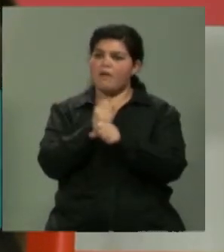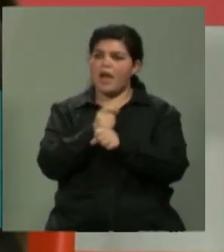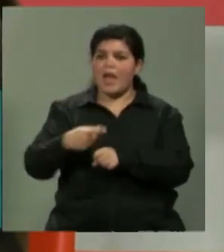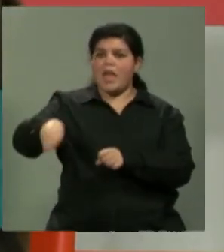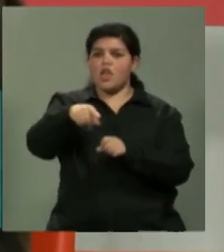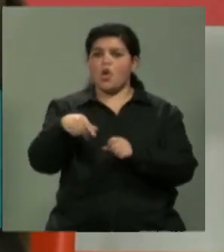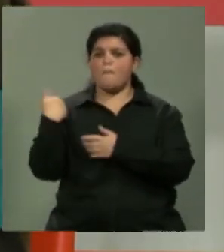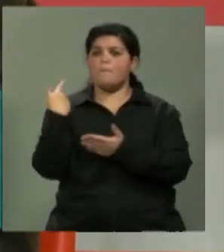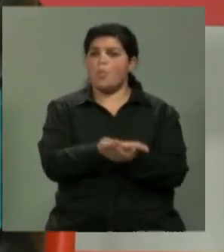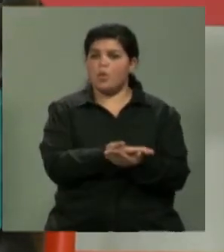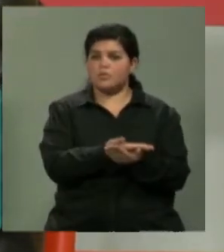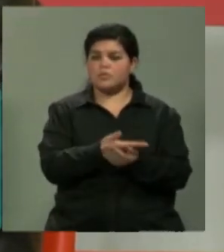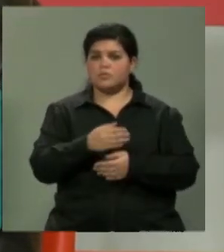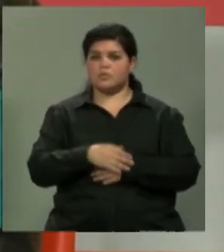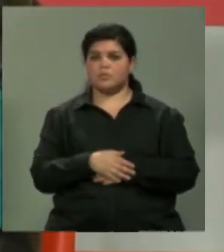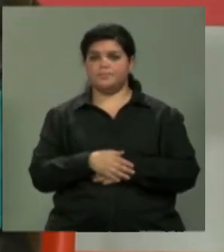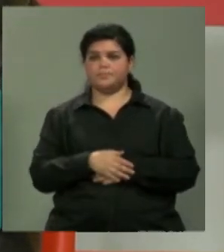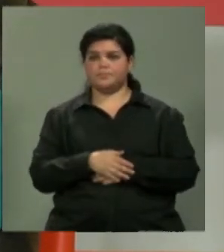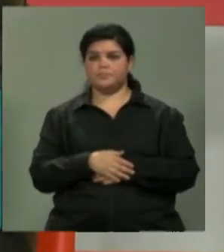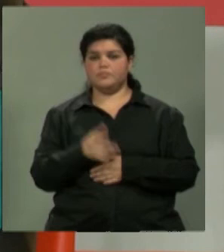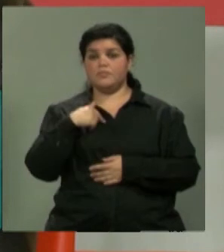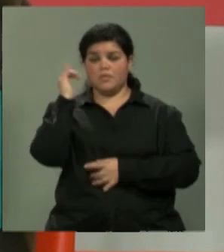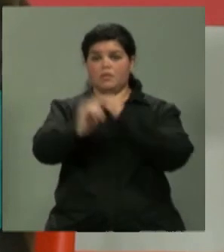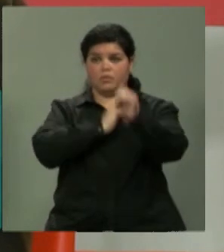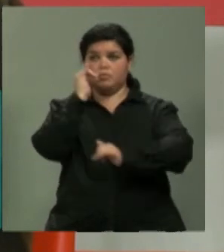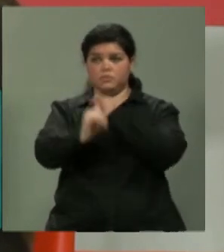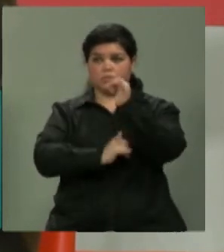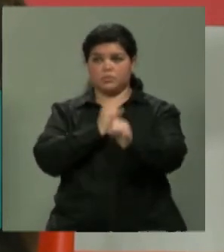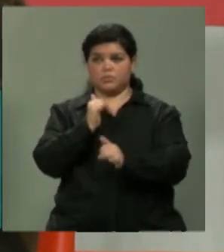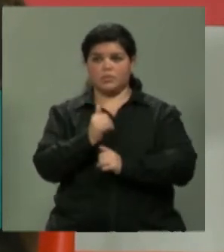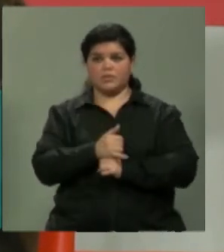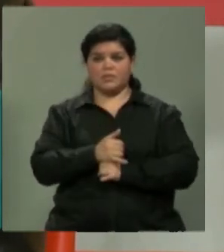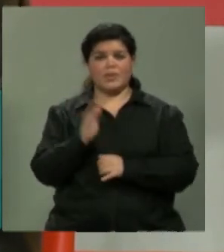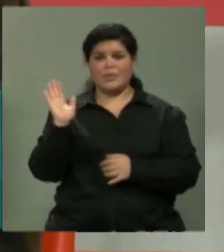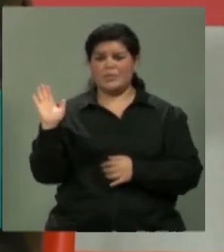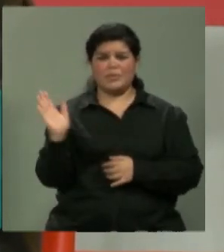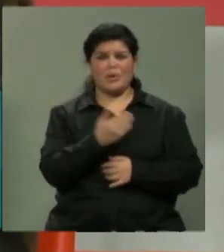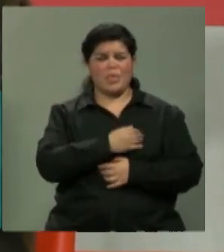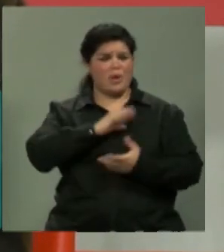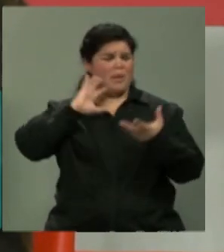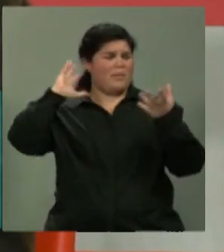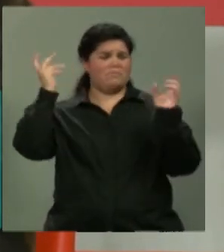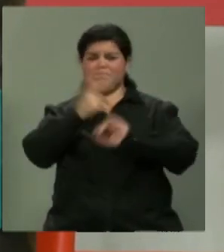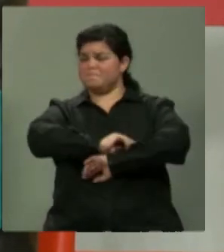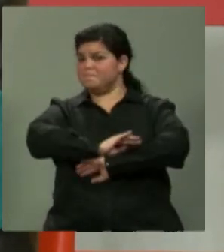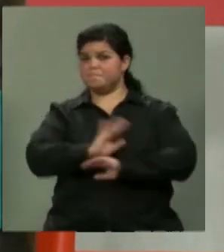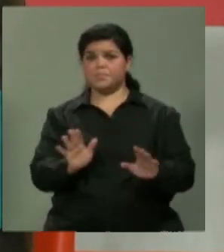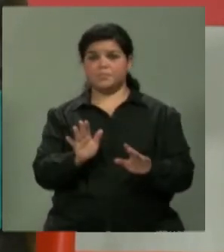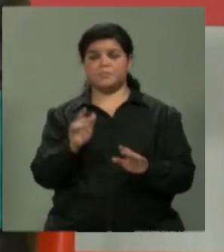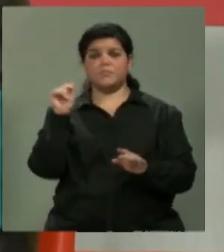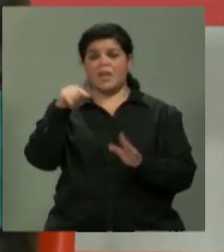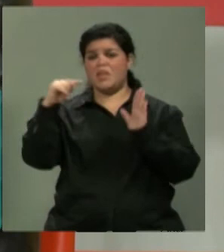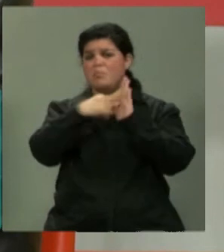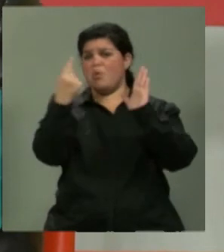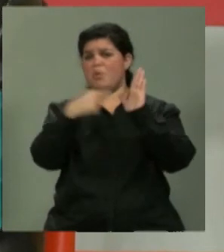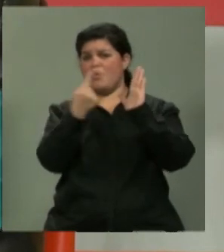han hecho propuestas. Te digo que la están haciendo pelota a todo ese sistema y todos los puntos